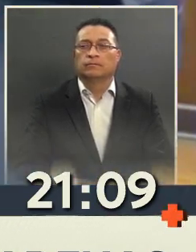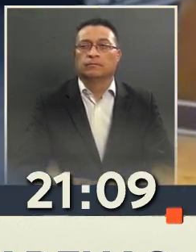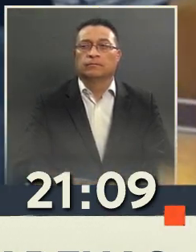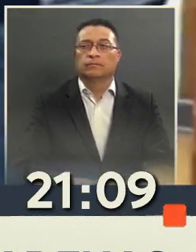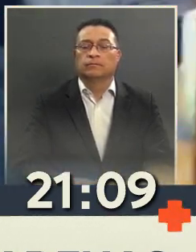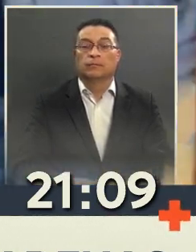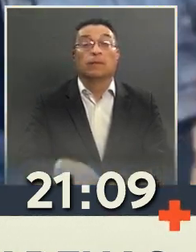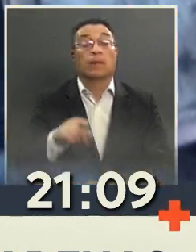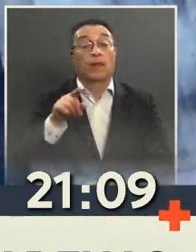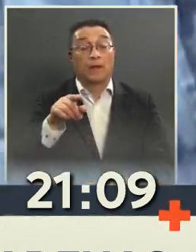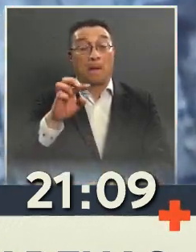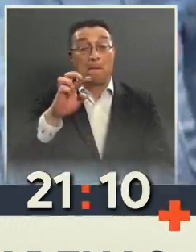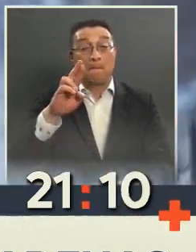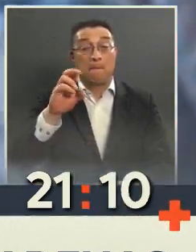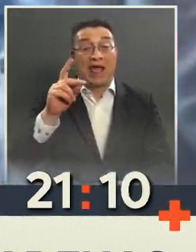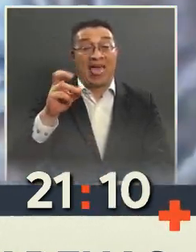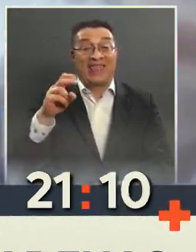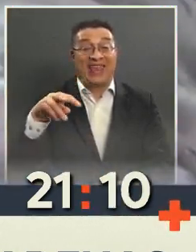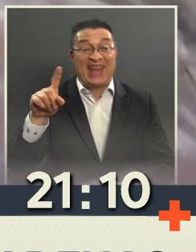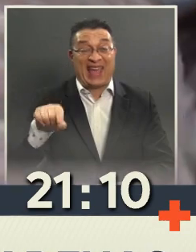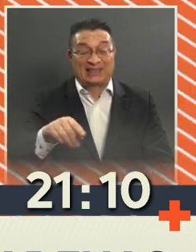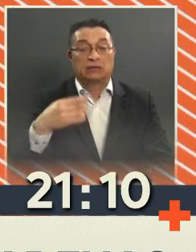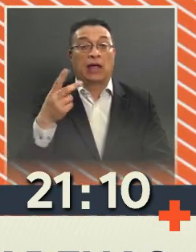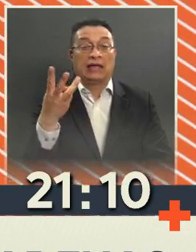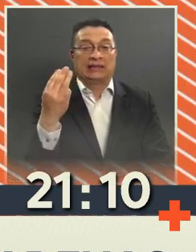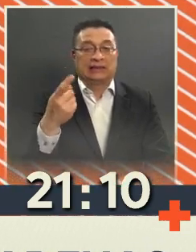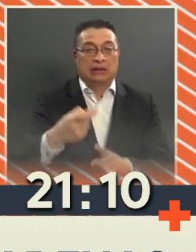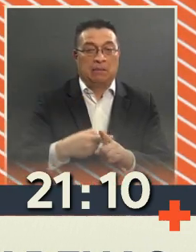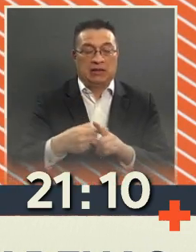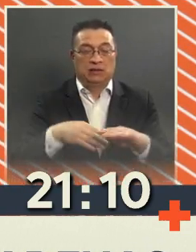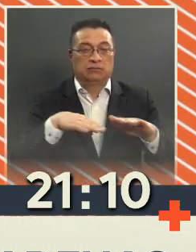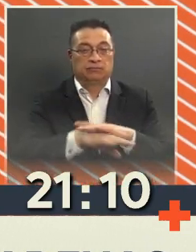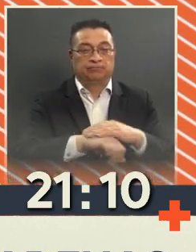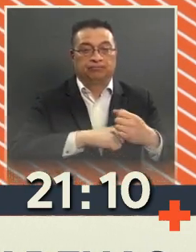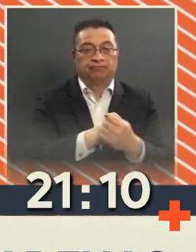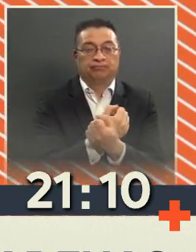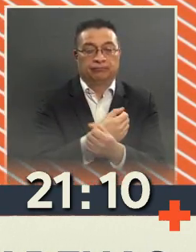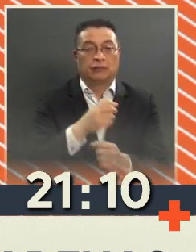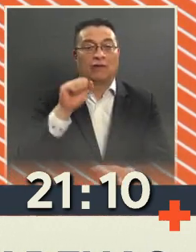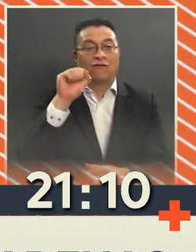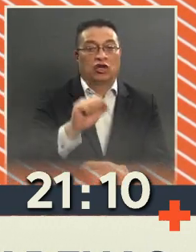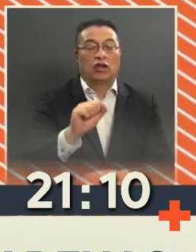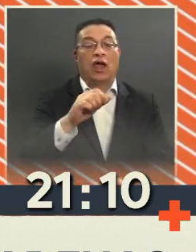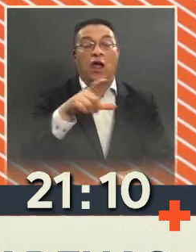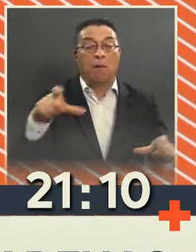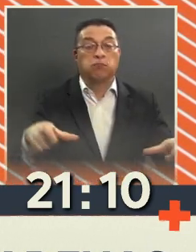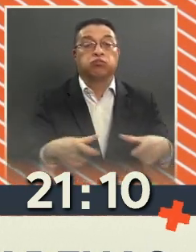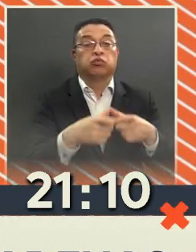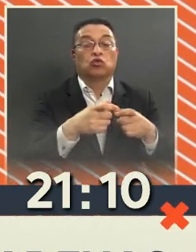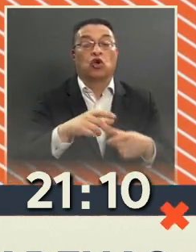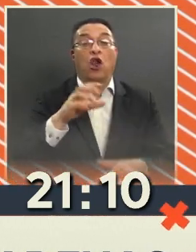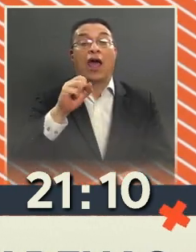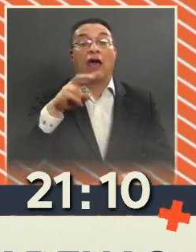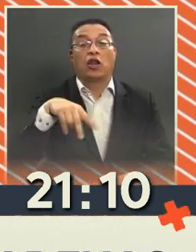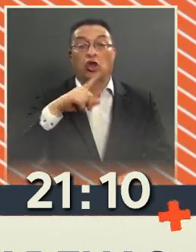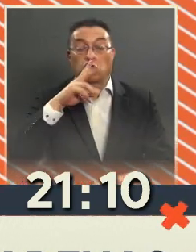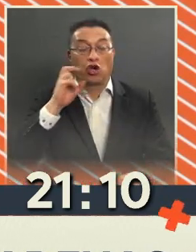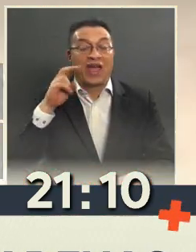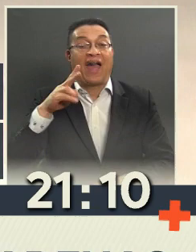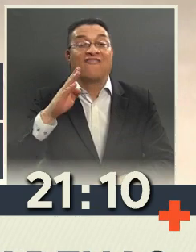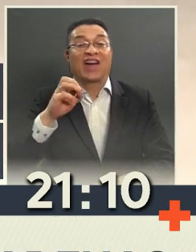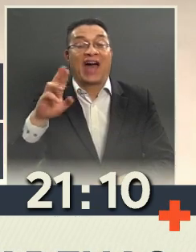Martín Pradenas está en la cárcel desde hace 13 meses, acusado de violar a Antonia Barra en Pucón el 18 de septiembre de